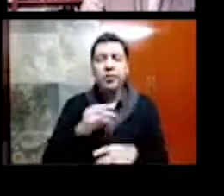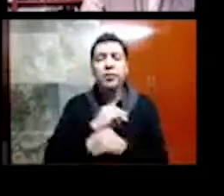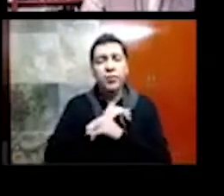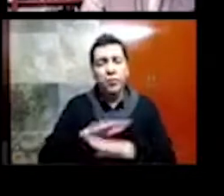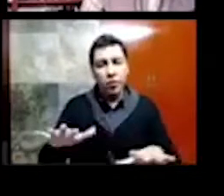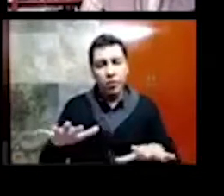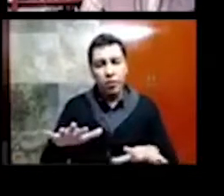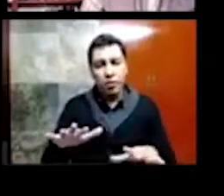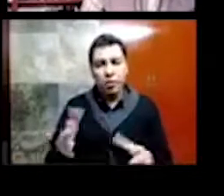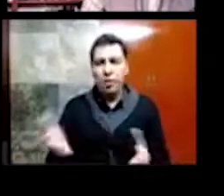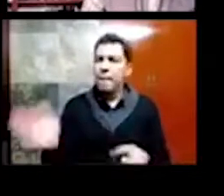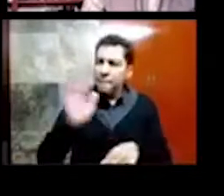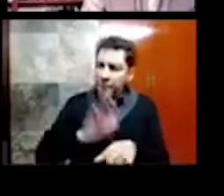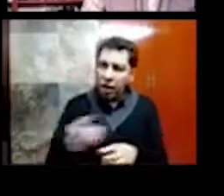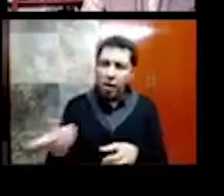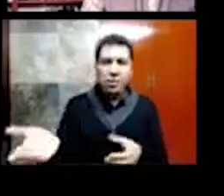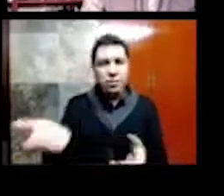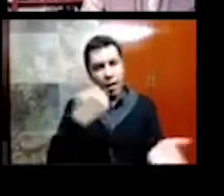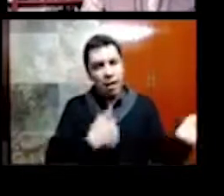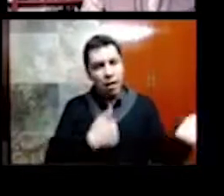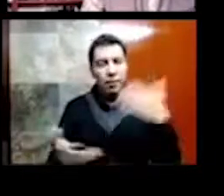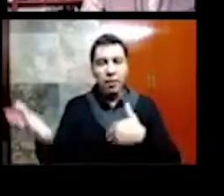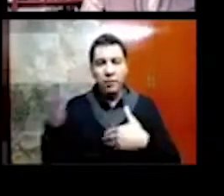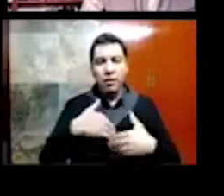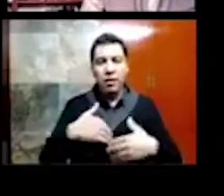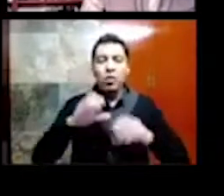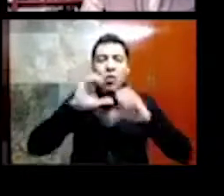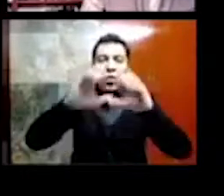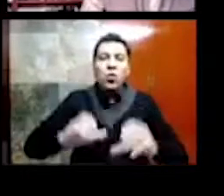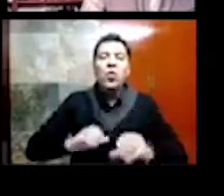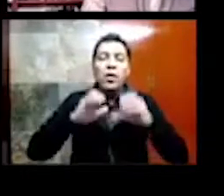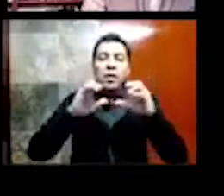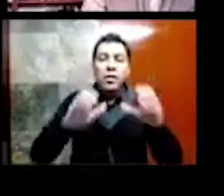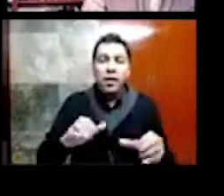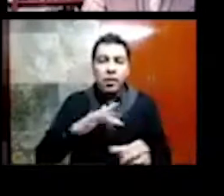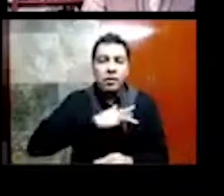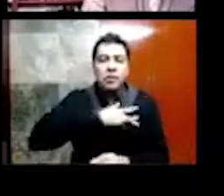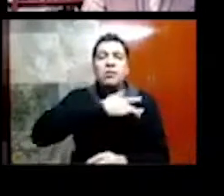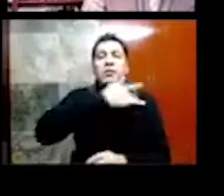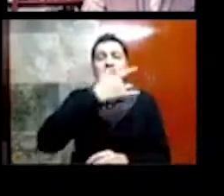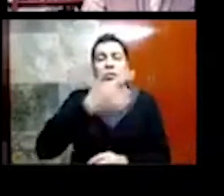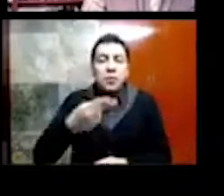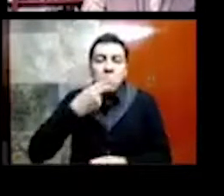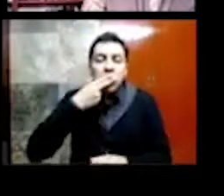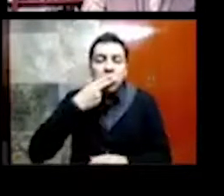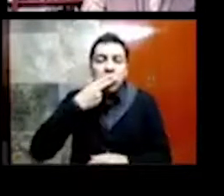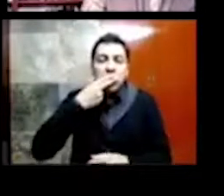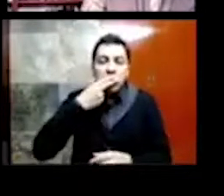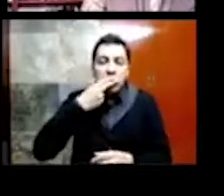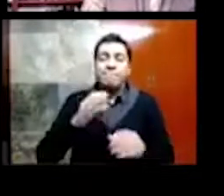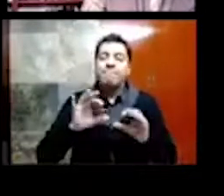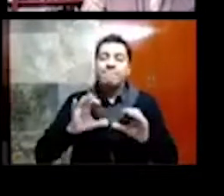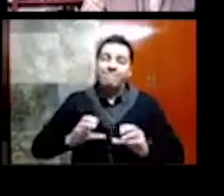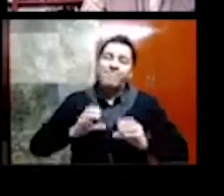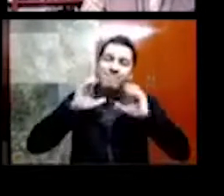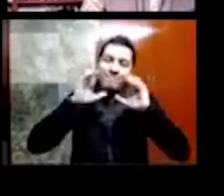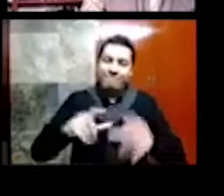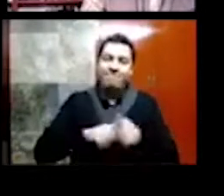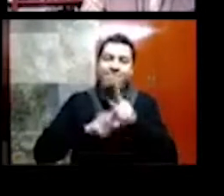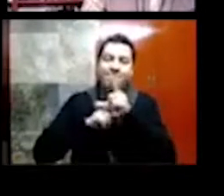se sumen a resguardar aquello que nos hace diferentes y orgullosamente mexicanos. Muchísimas